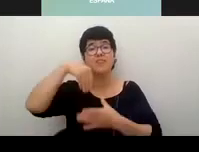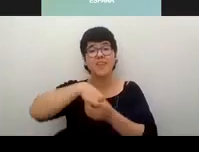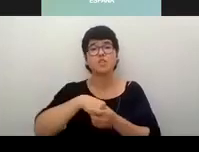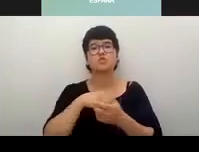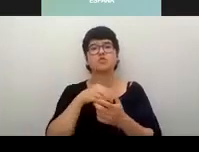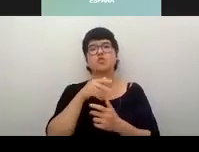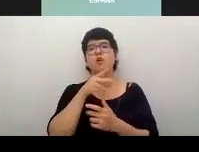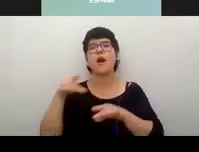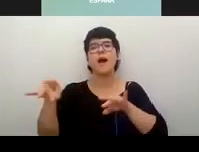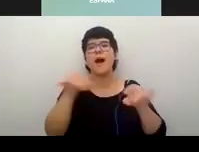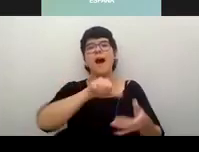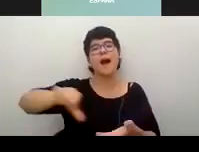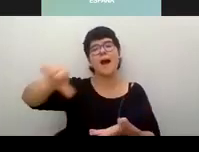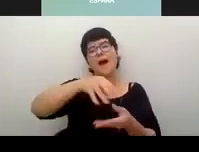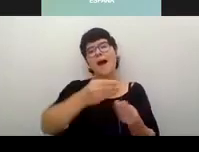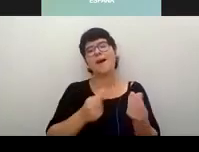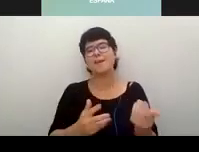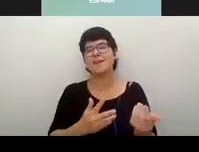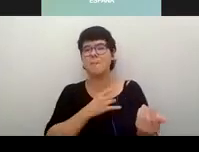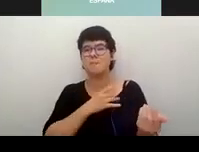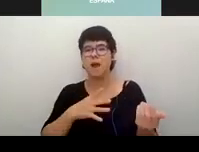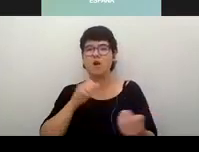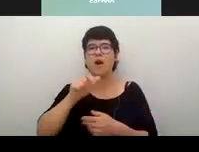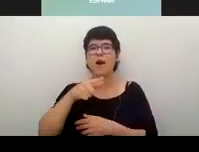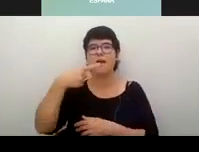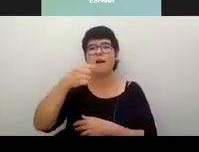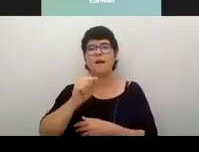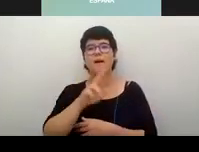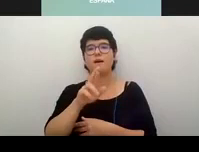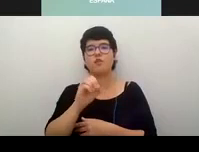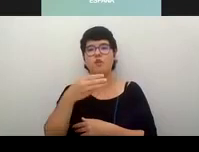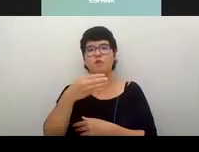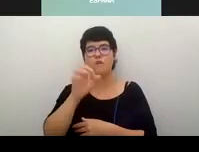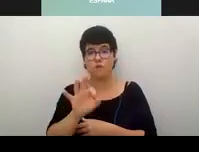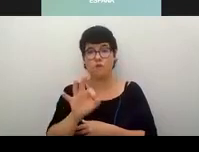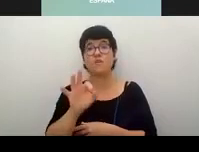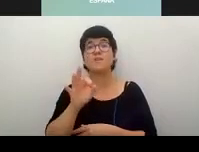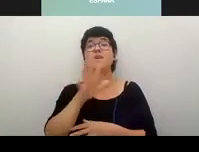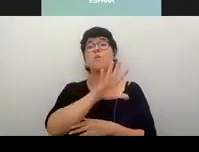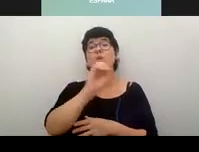de la cual la harina de algarrobo hasta en un 40% de su peso es fibra, pero también